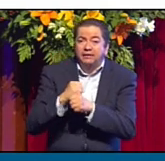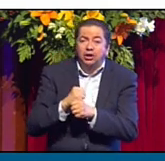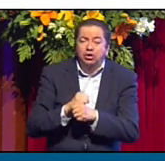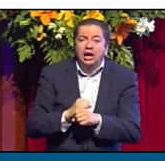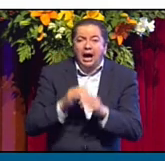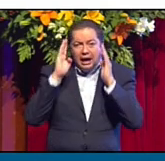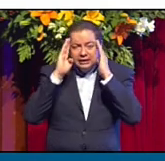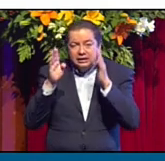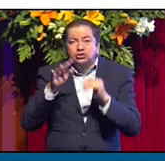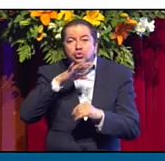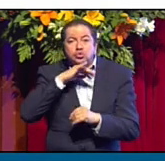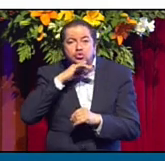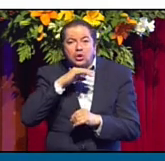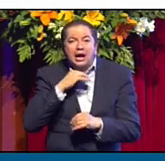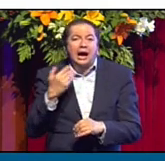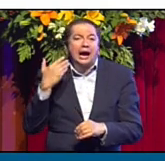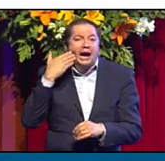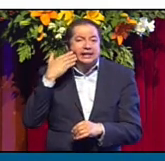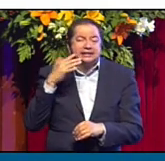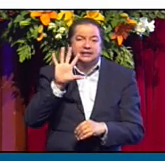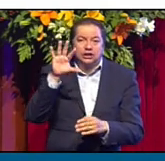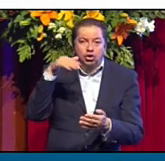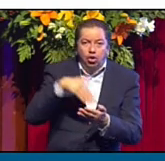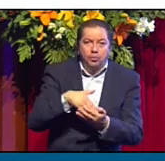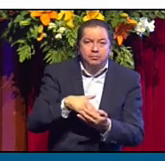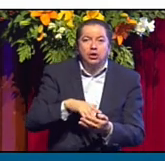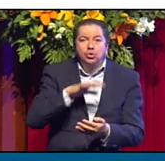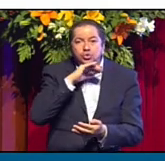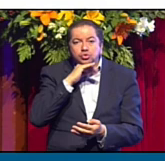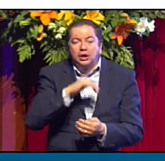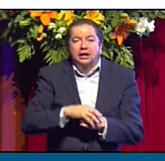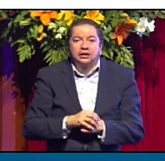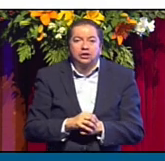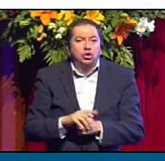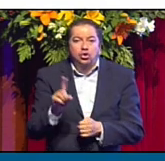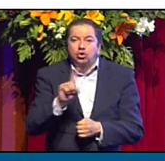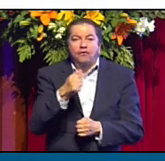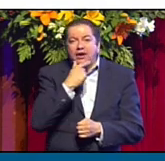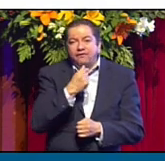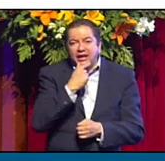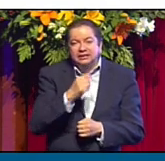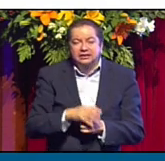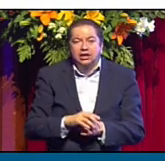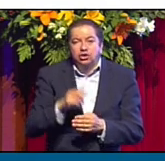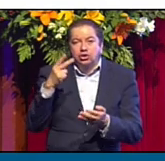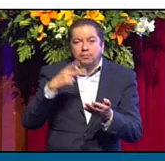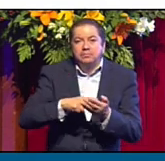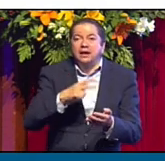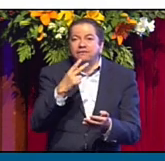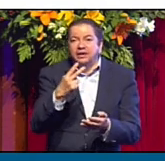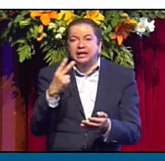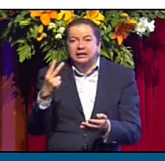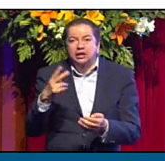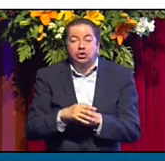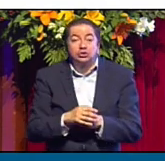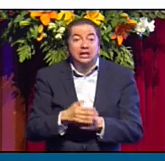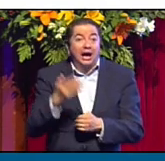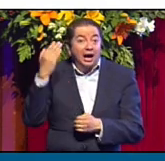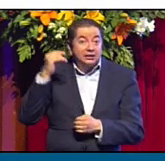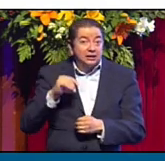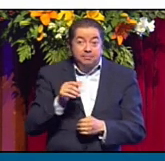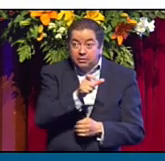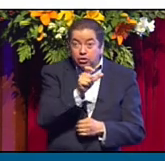Atención a usuarios y usuarias. Casi 5.000 usuarios en el año 2022. No fue fácil. Recuerda el 2022, la gente no salía a la